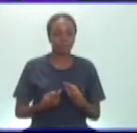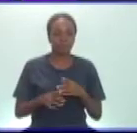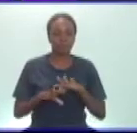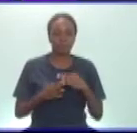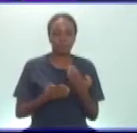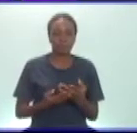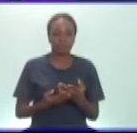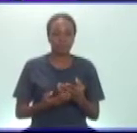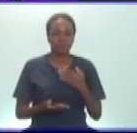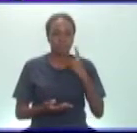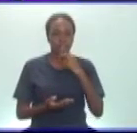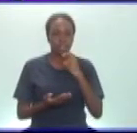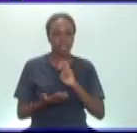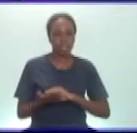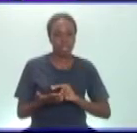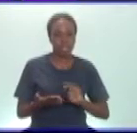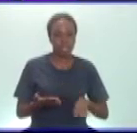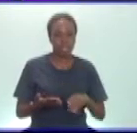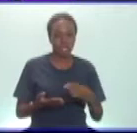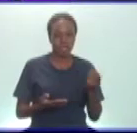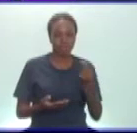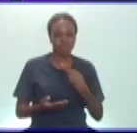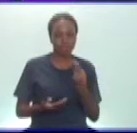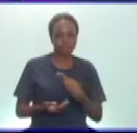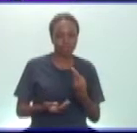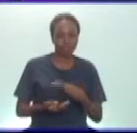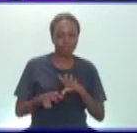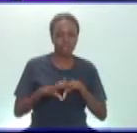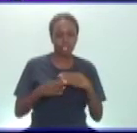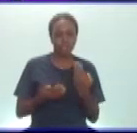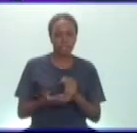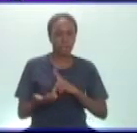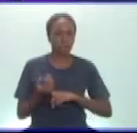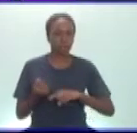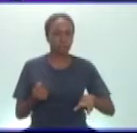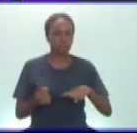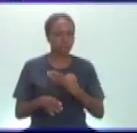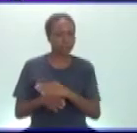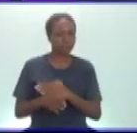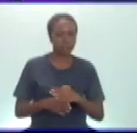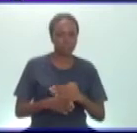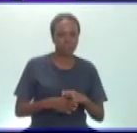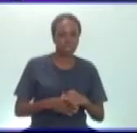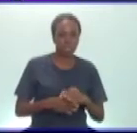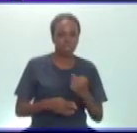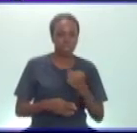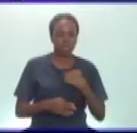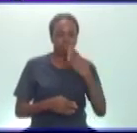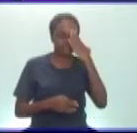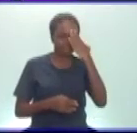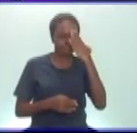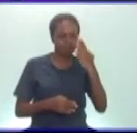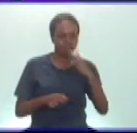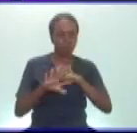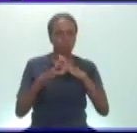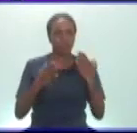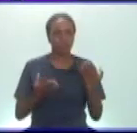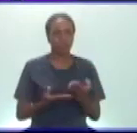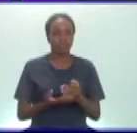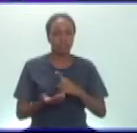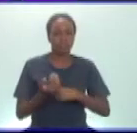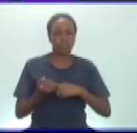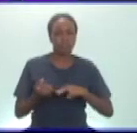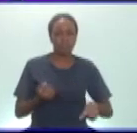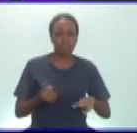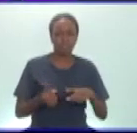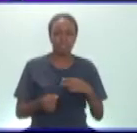he recibido muchas muestras de cariño de todos los rincones del país y estoy muy agradecido de todas las provincias,